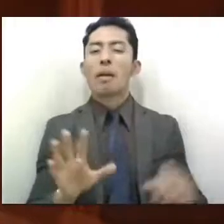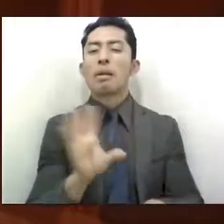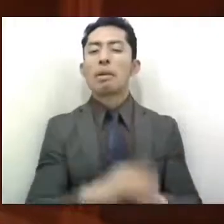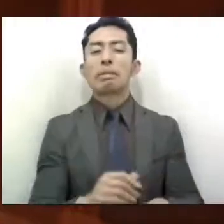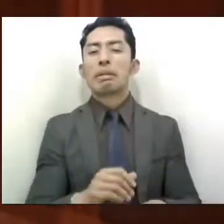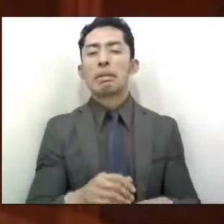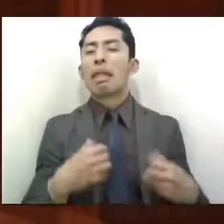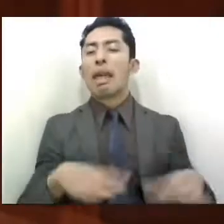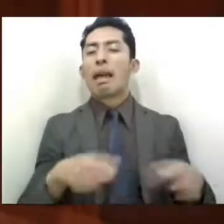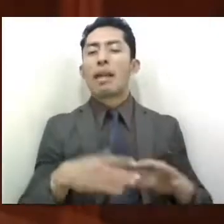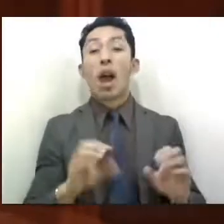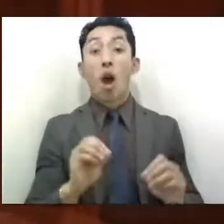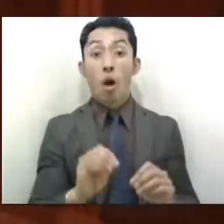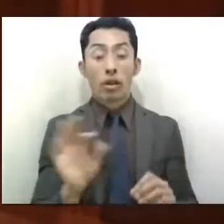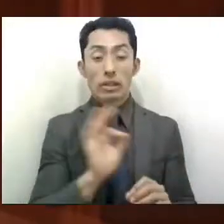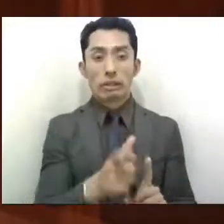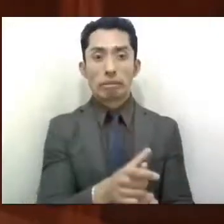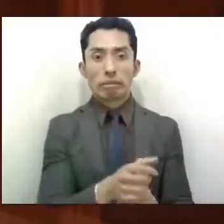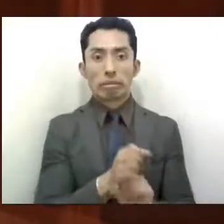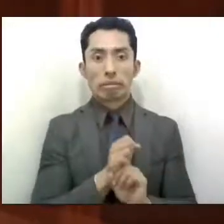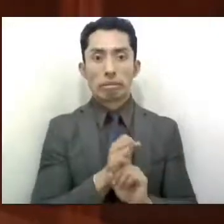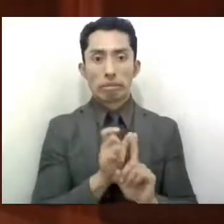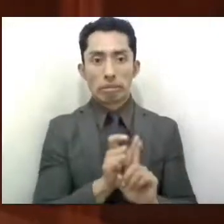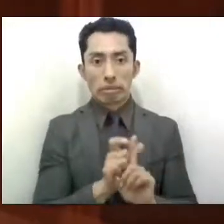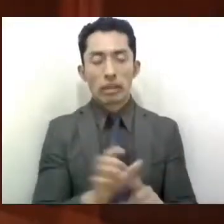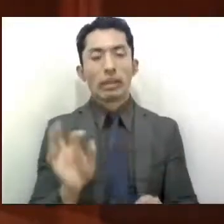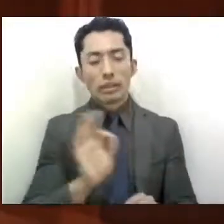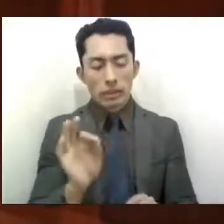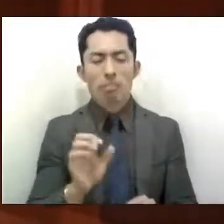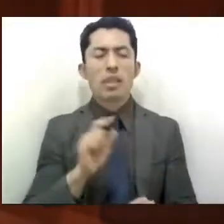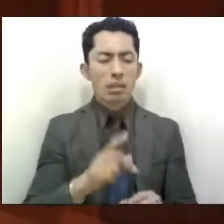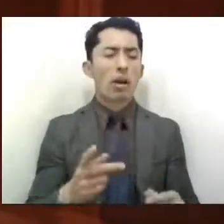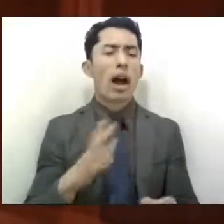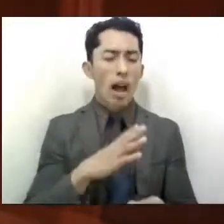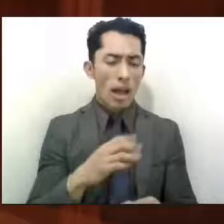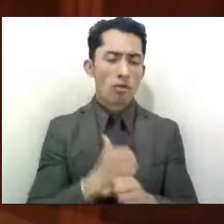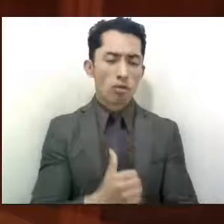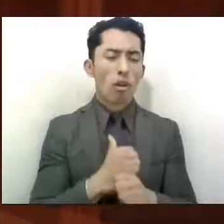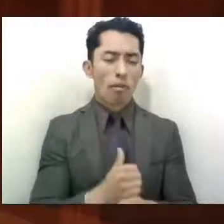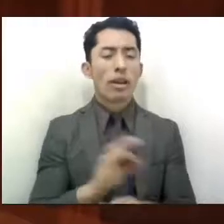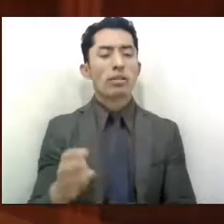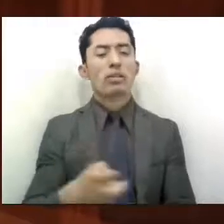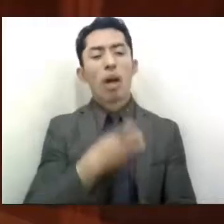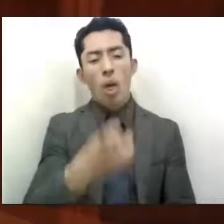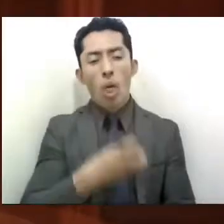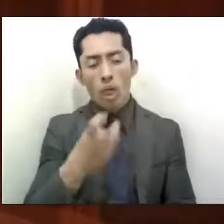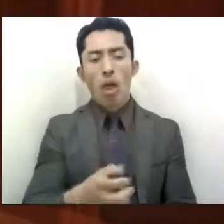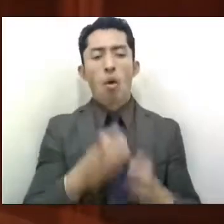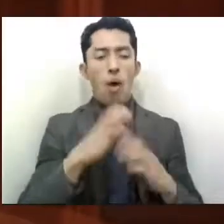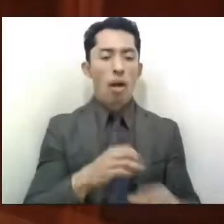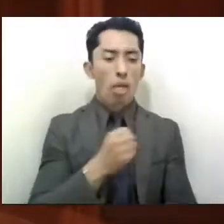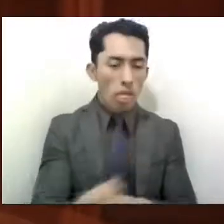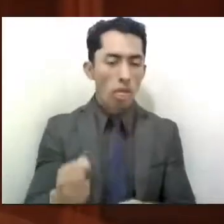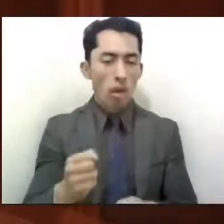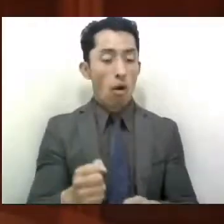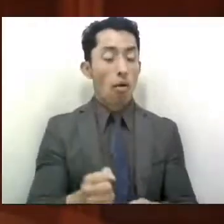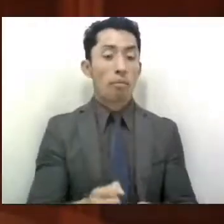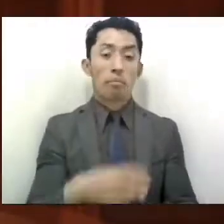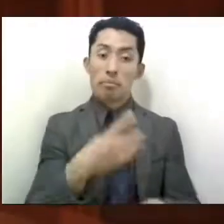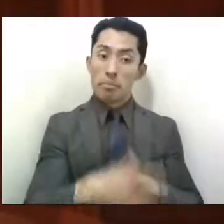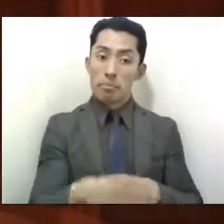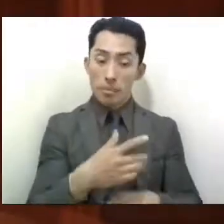protectoras. Incluso son víctimas de agresiones verbales, físicas y hasta de amenazas, no solo de los